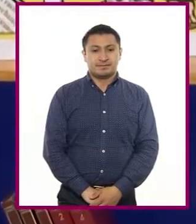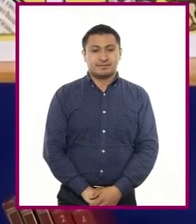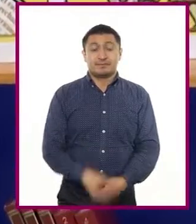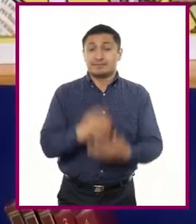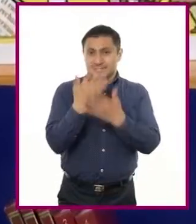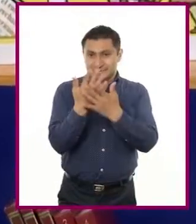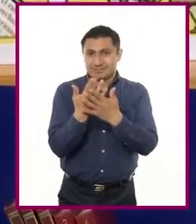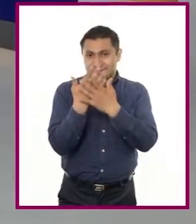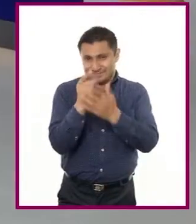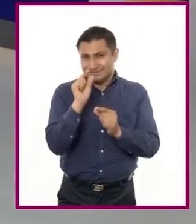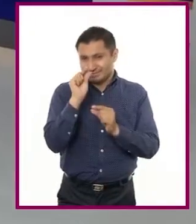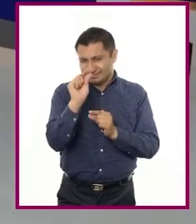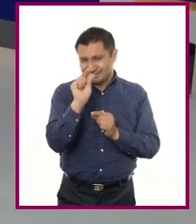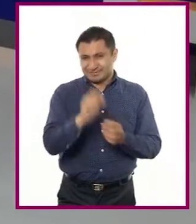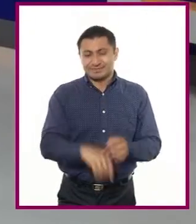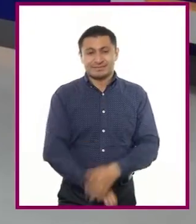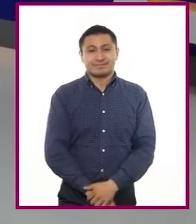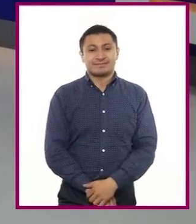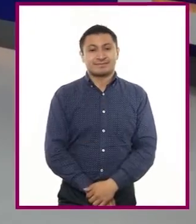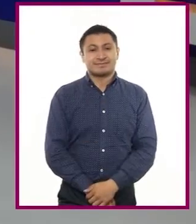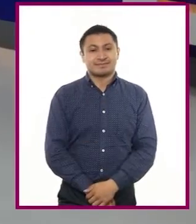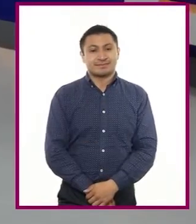Permítame.